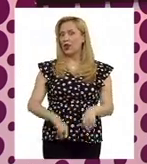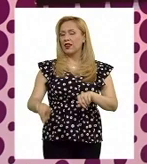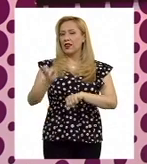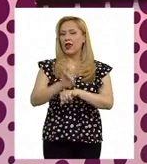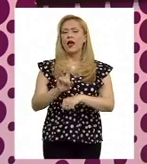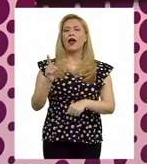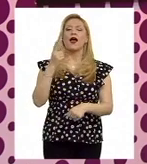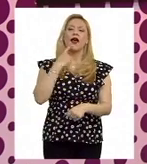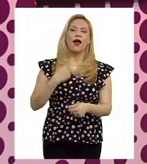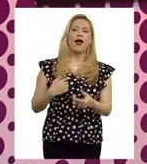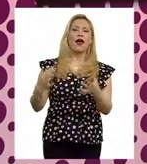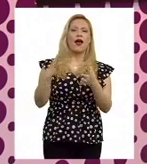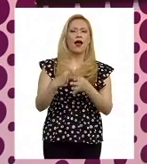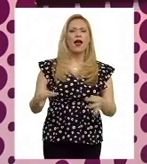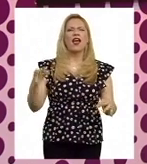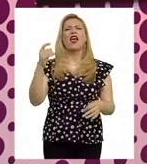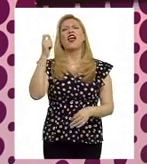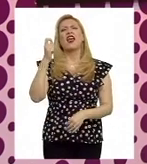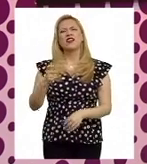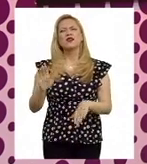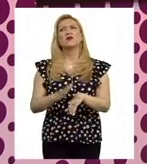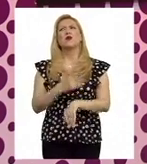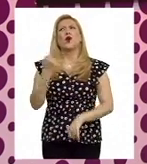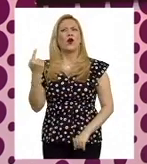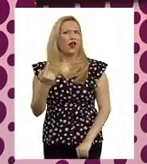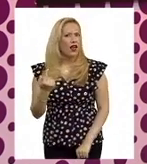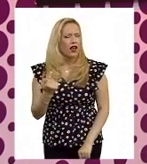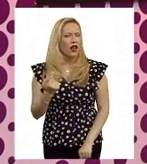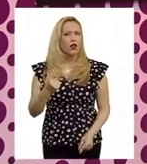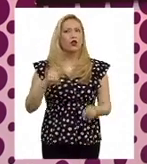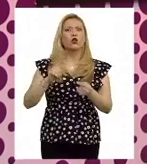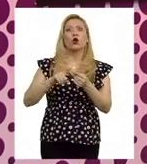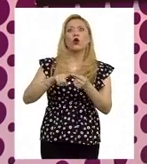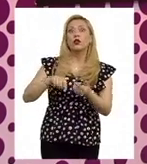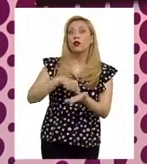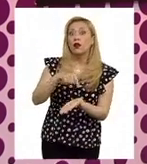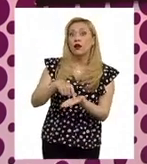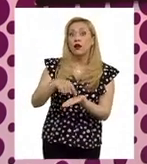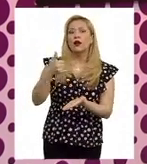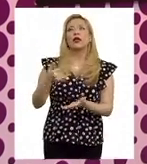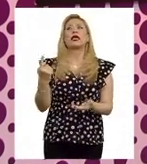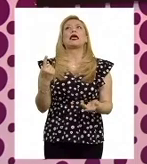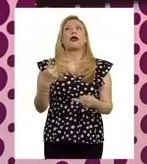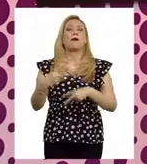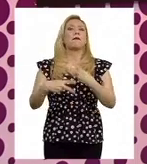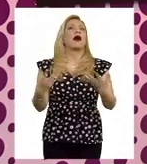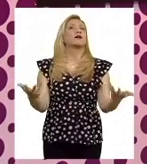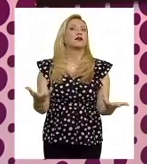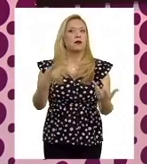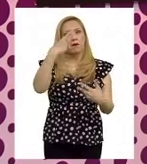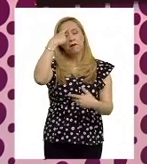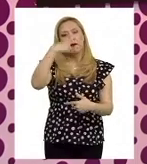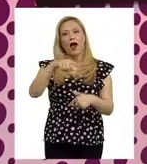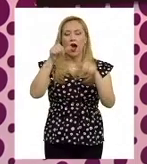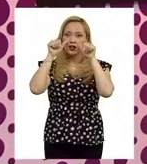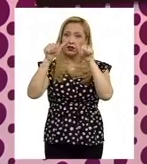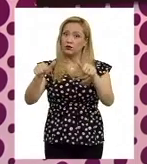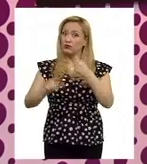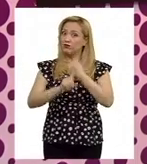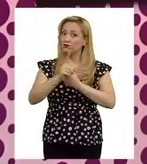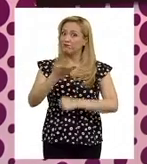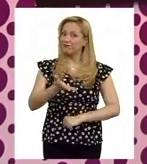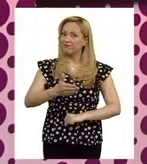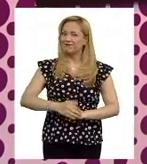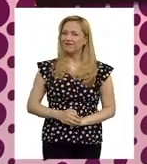va a explicar exactamente por qué pasa, en dónde está pasando y qué es lo que vamos a hacer para atender esta